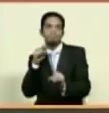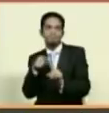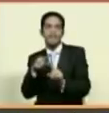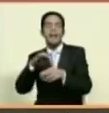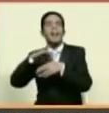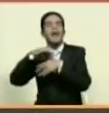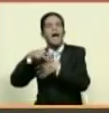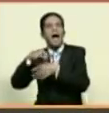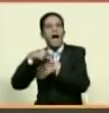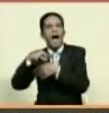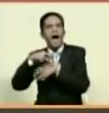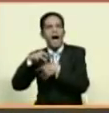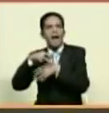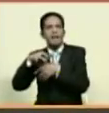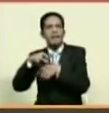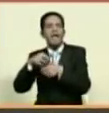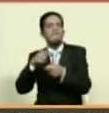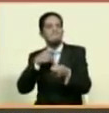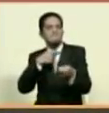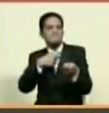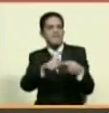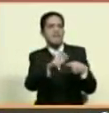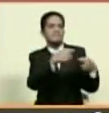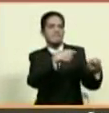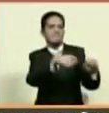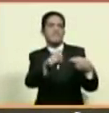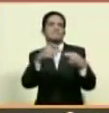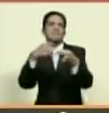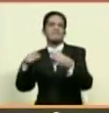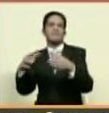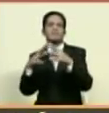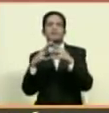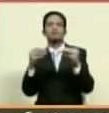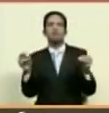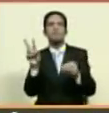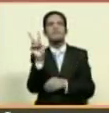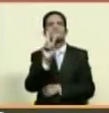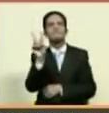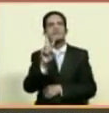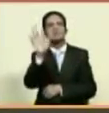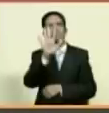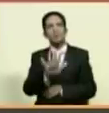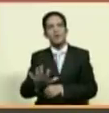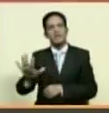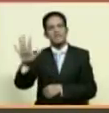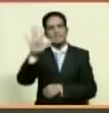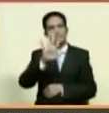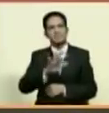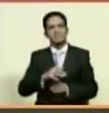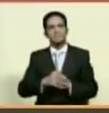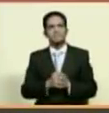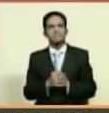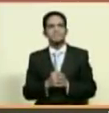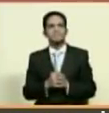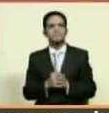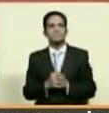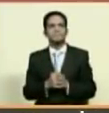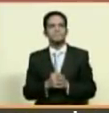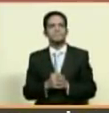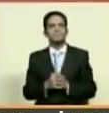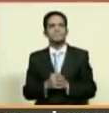carne esté en los anaqueles de todas las cadenas de comercialización de este